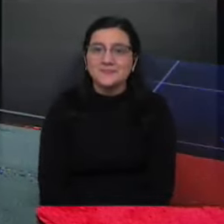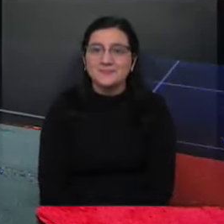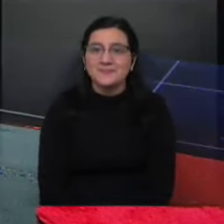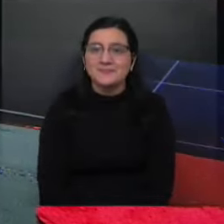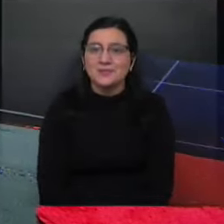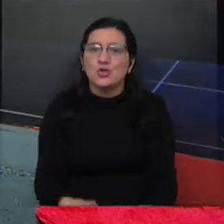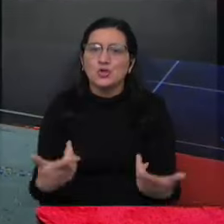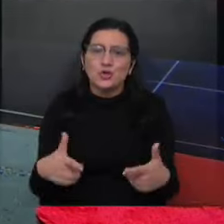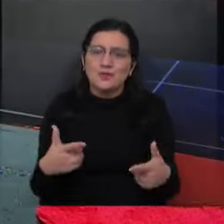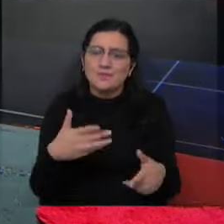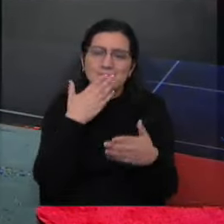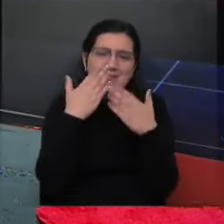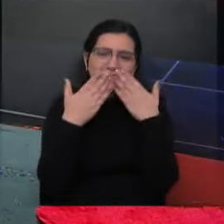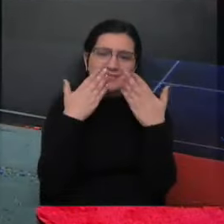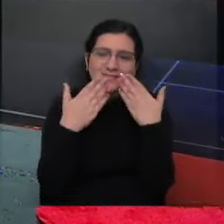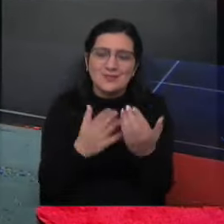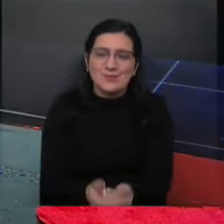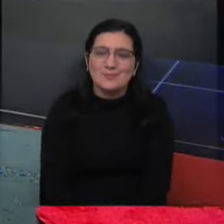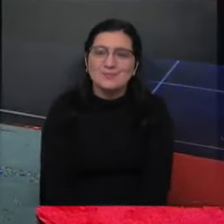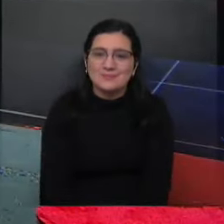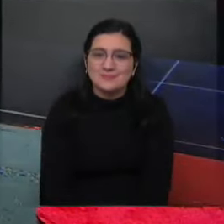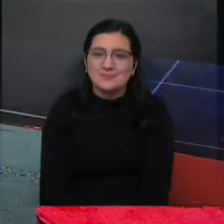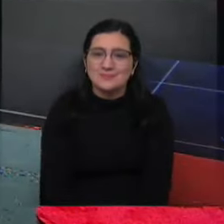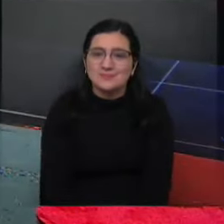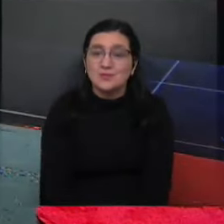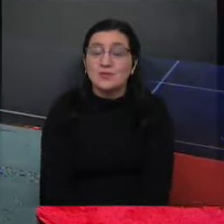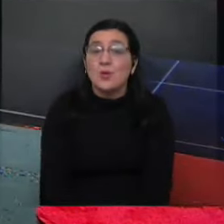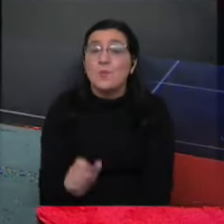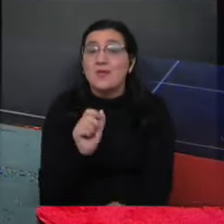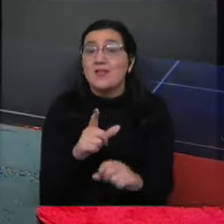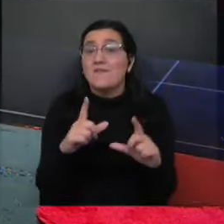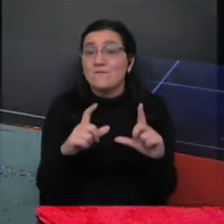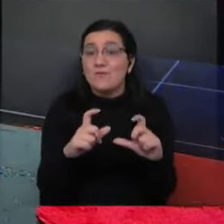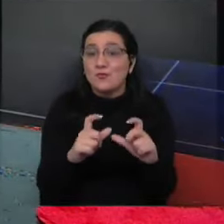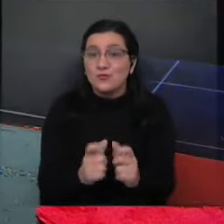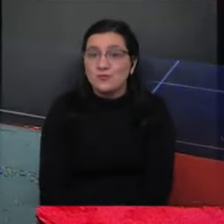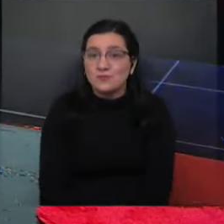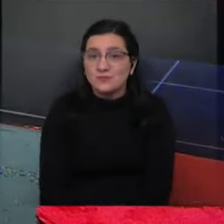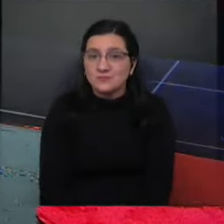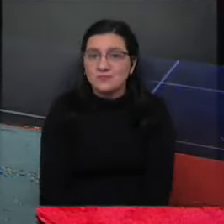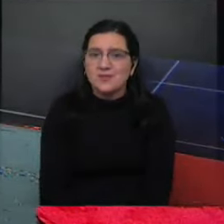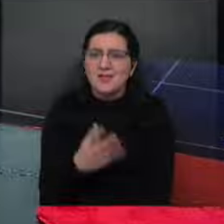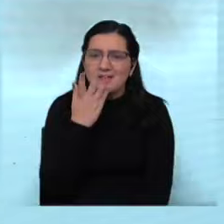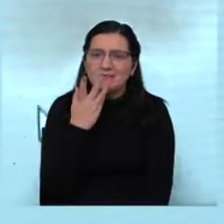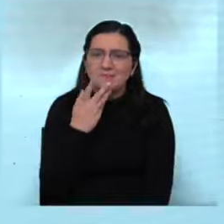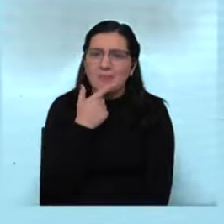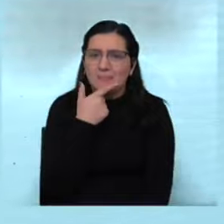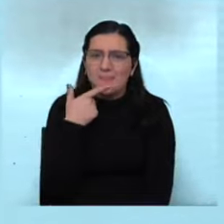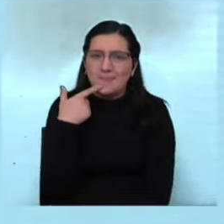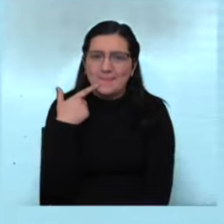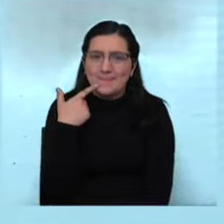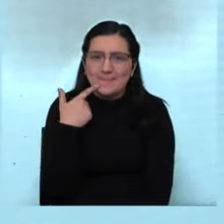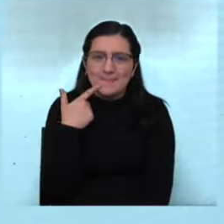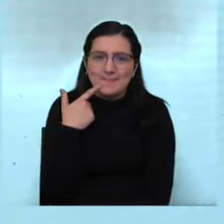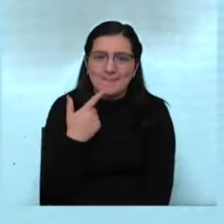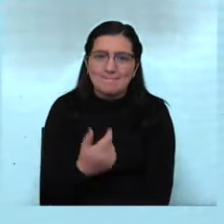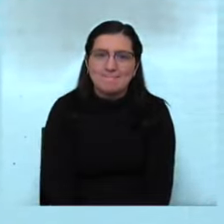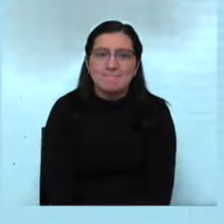torta de cumpleaños besitos con gu seductora y nos manda la fotito y mira lo que es ese postre que no me atrevo a decir lo que